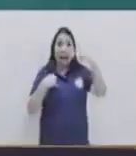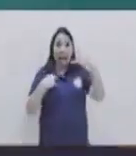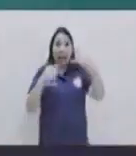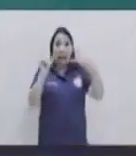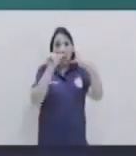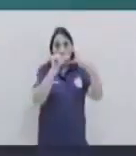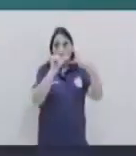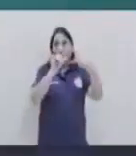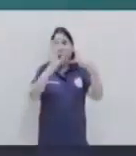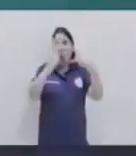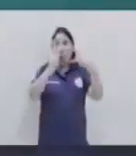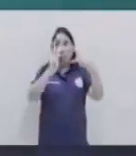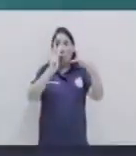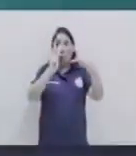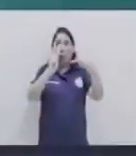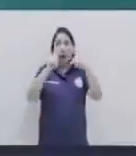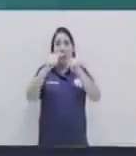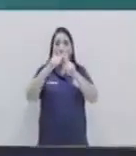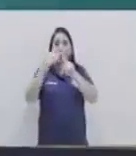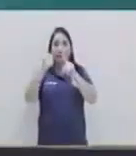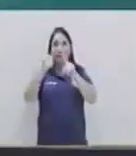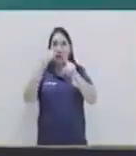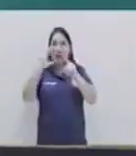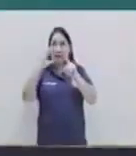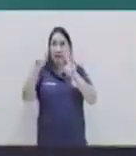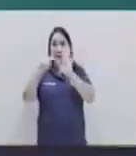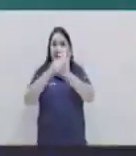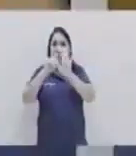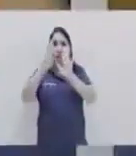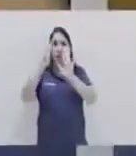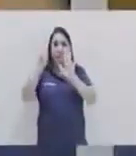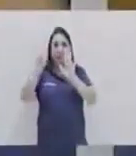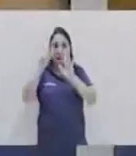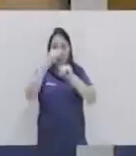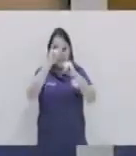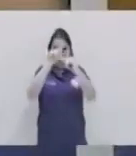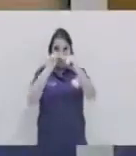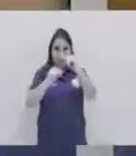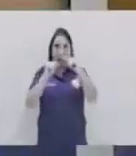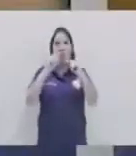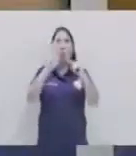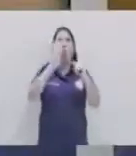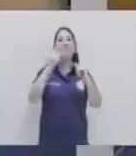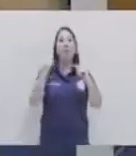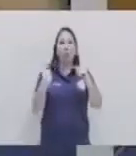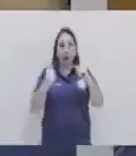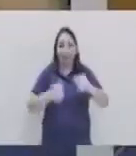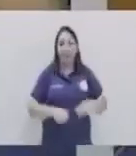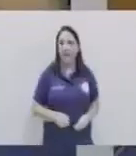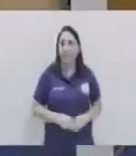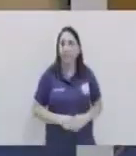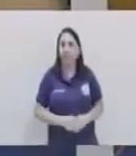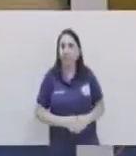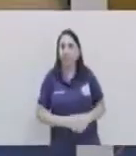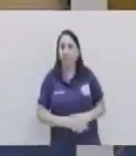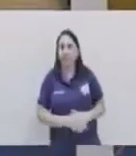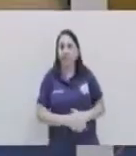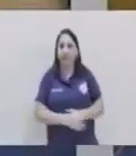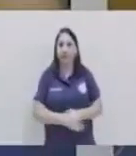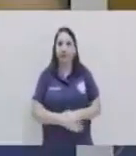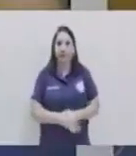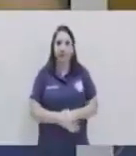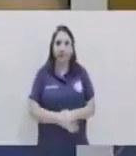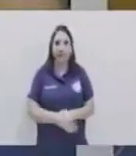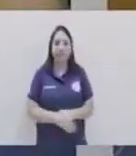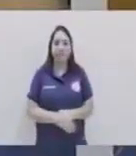k es igual a 4ac menos b cuadrado dividido 4a. Tenemos que tomar en cuenta otras cosas.